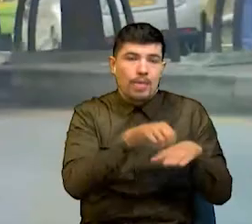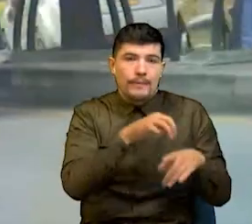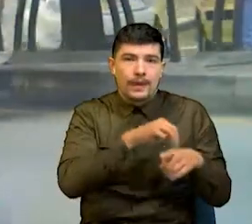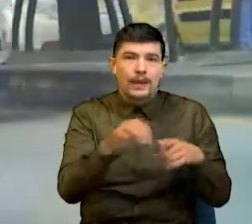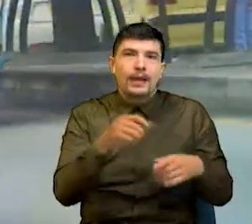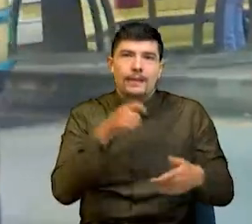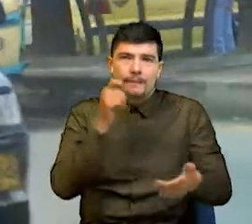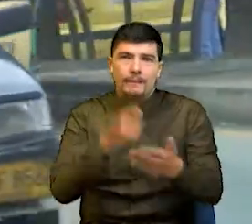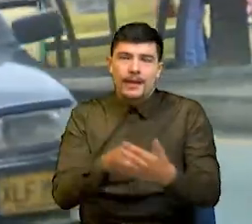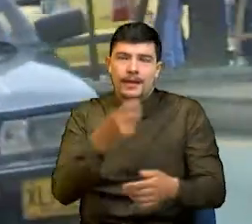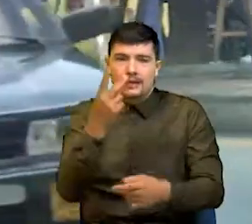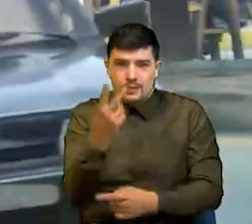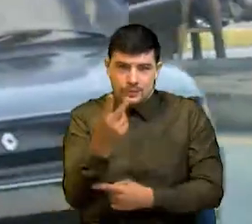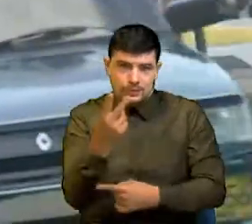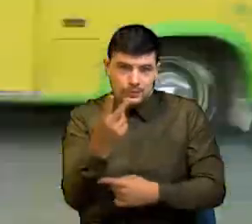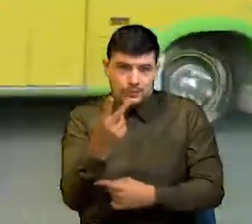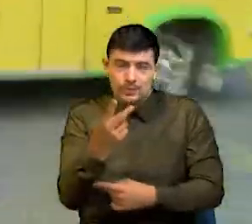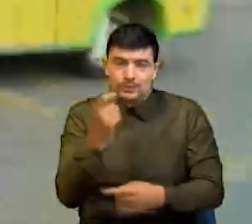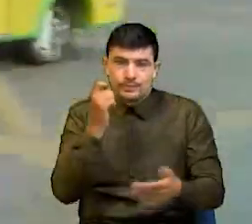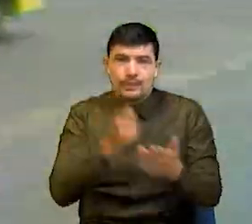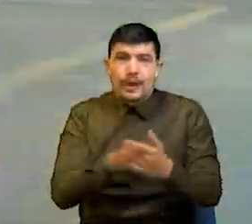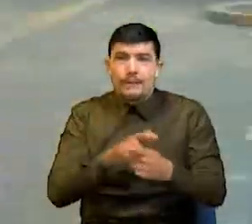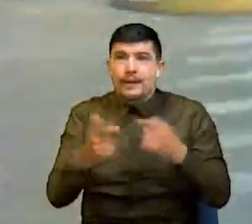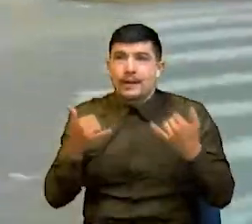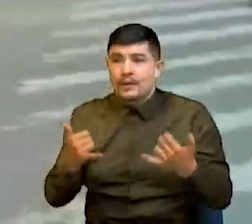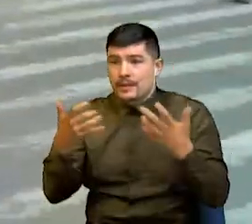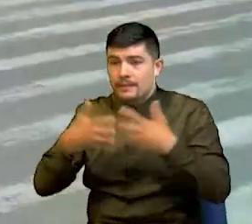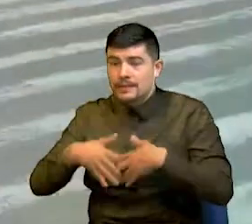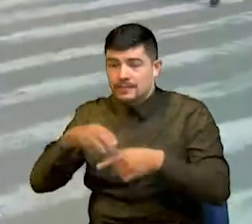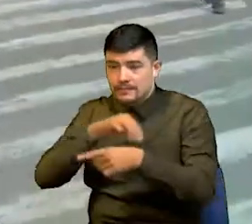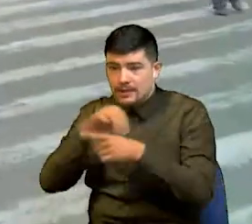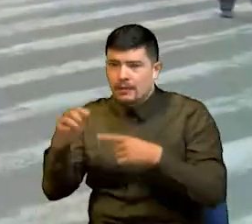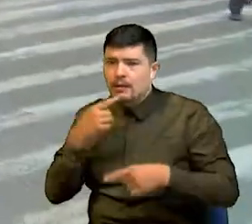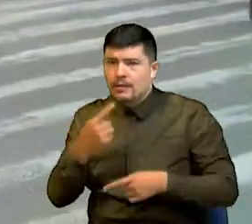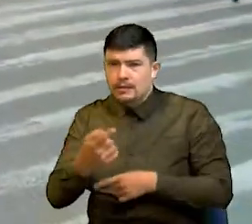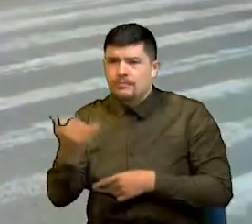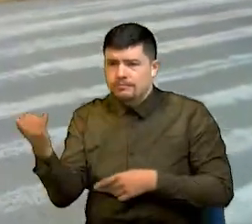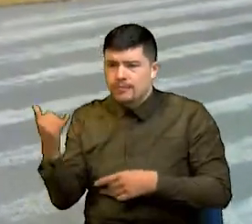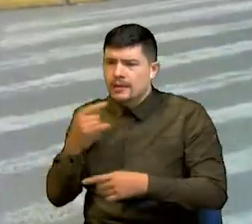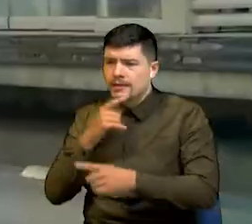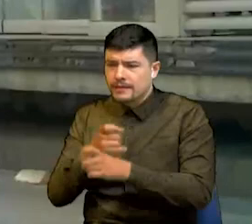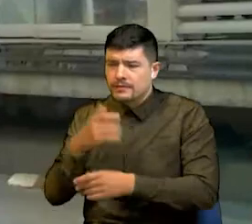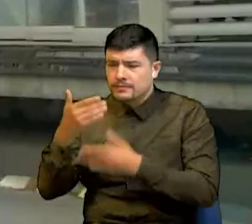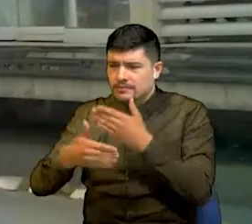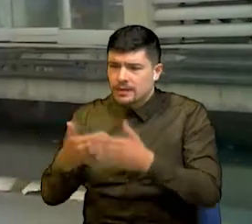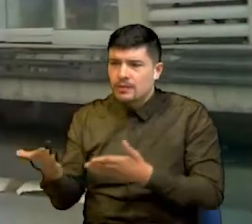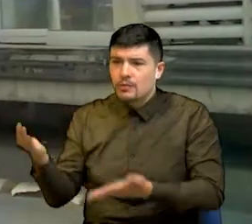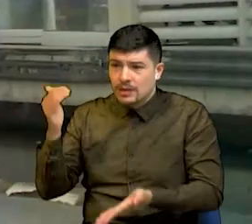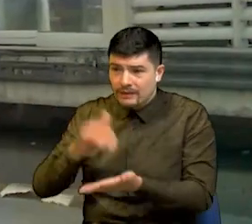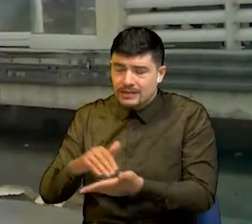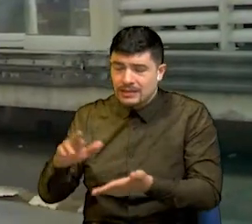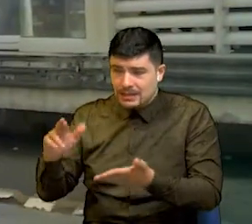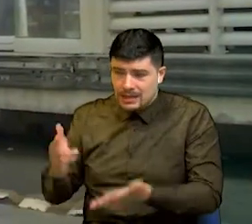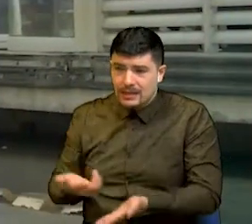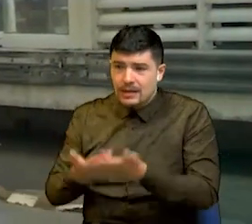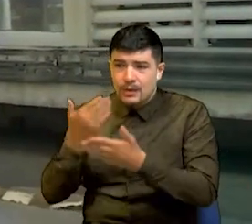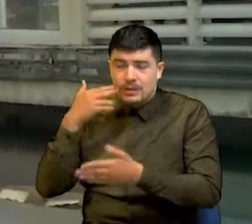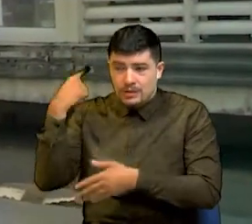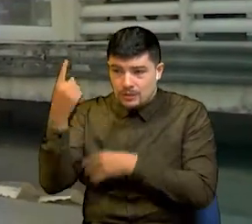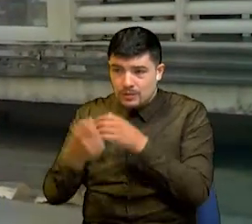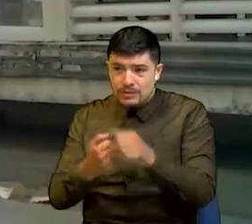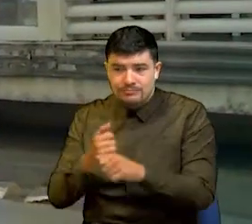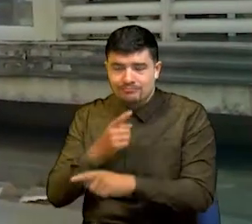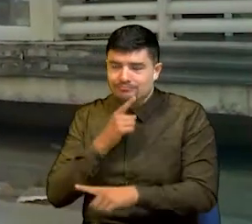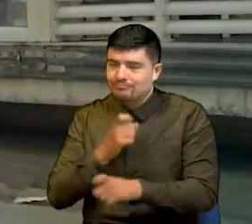tiene que pagar doble pasaje operadores de metrolínea considera que existen dificultades para renovar este convenio para el próximo